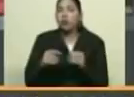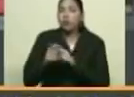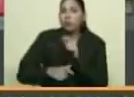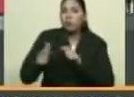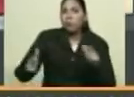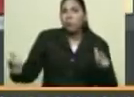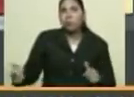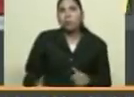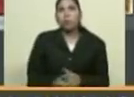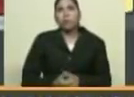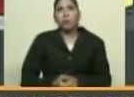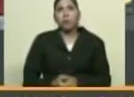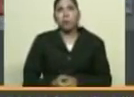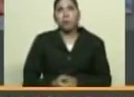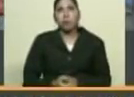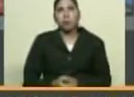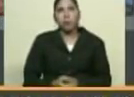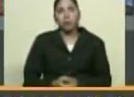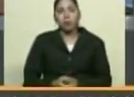por allí.